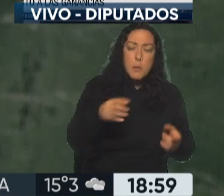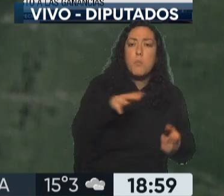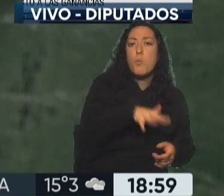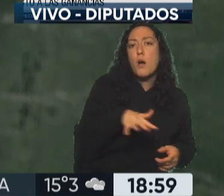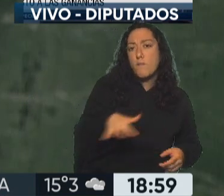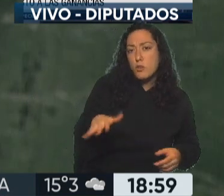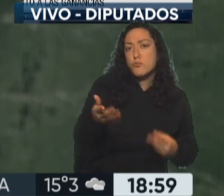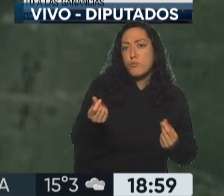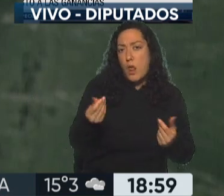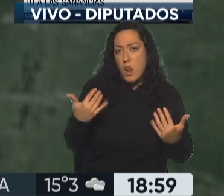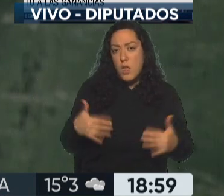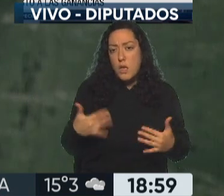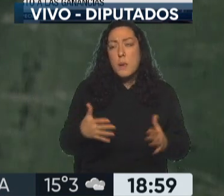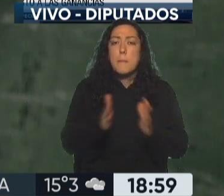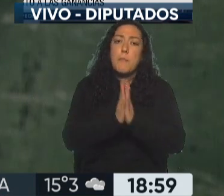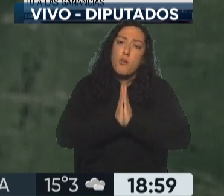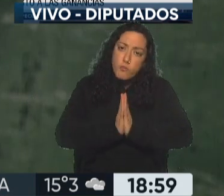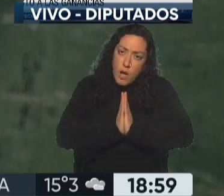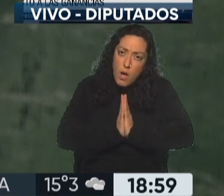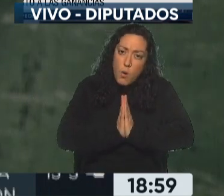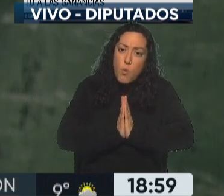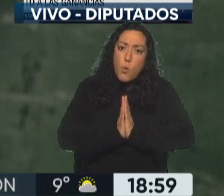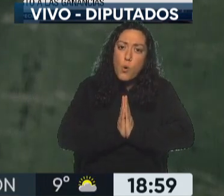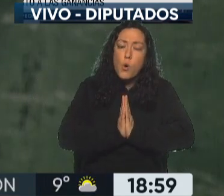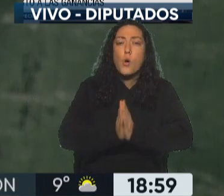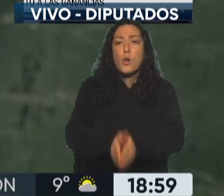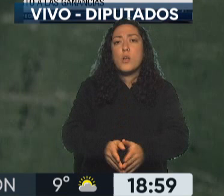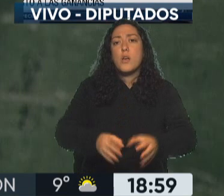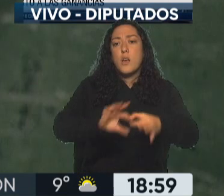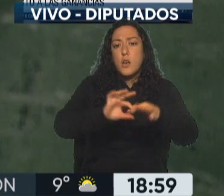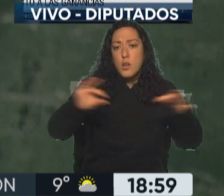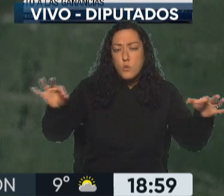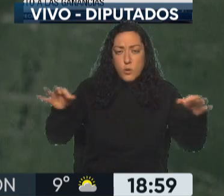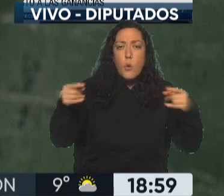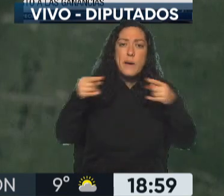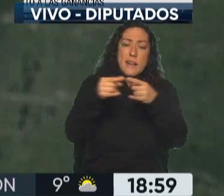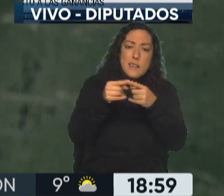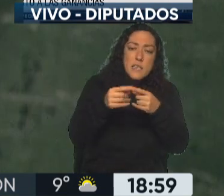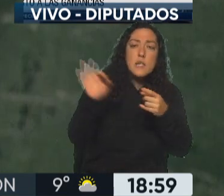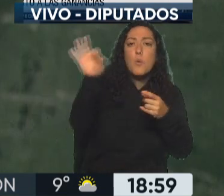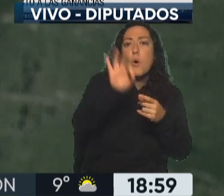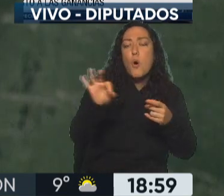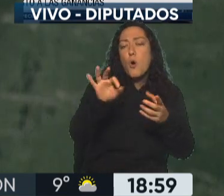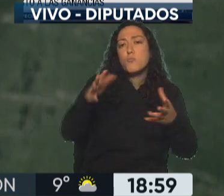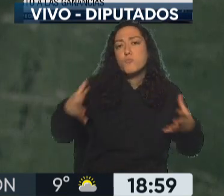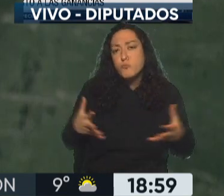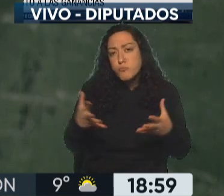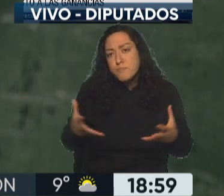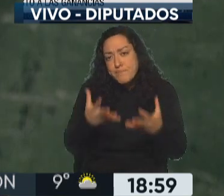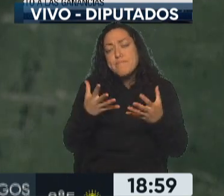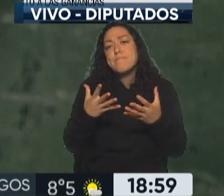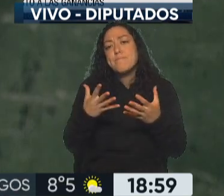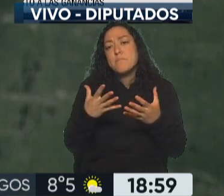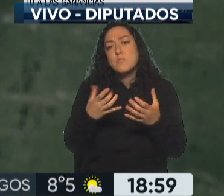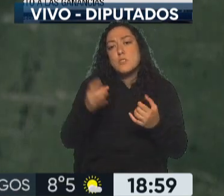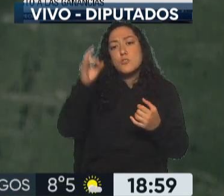pueblos. Pero por favor, no convirtamos ese objetivo, ese incentivo